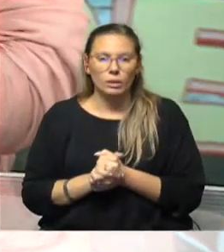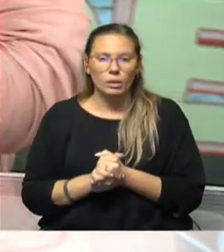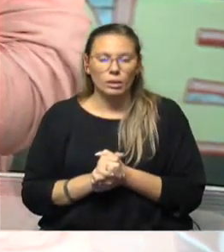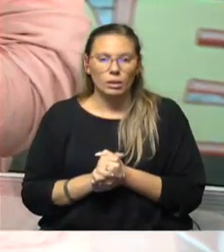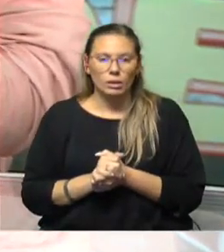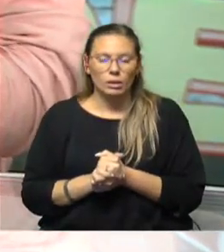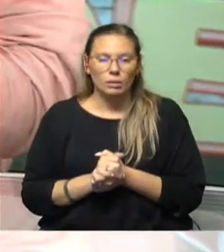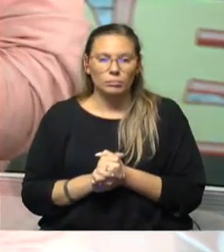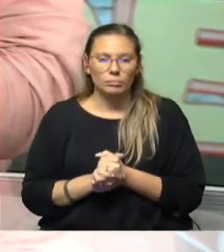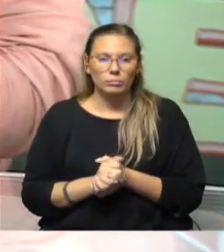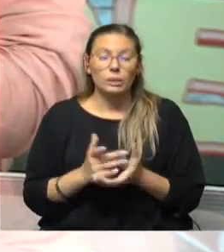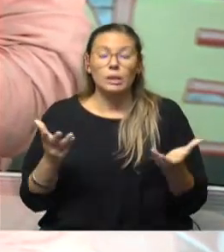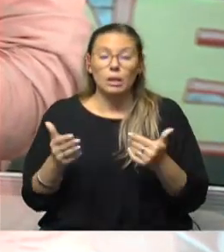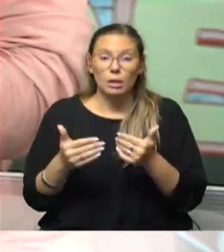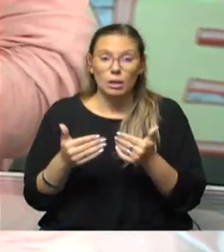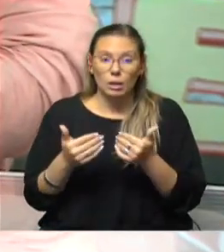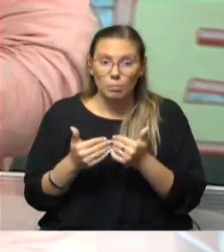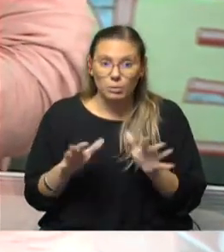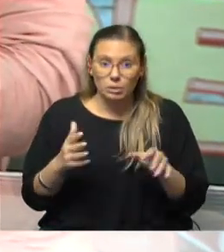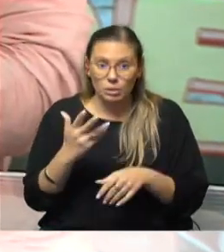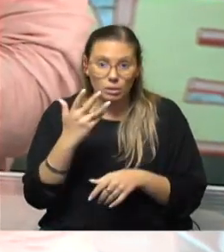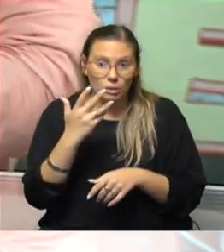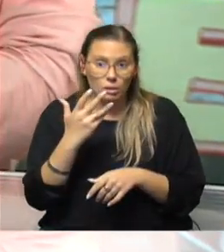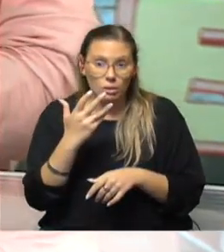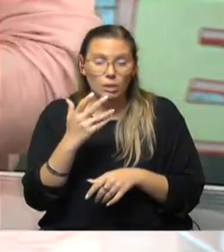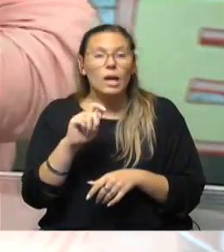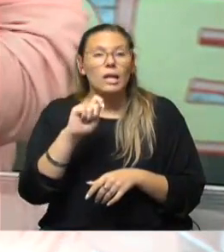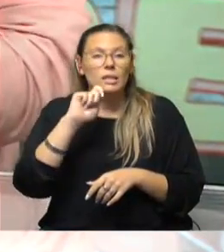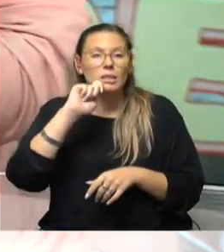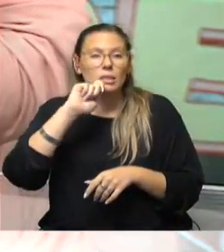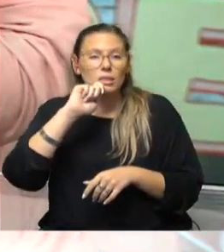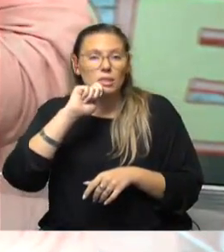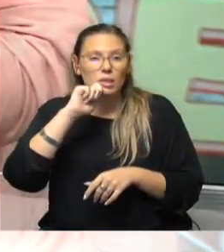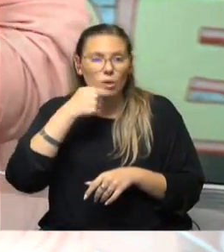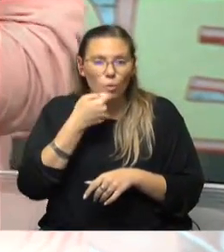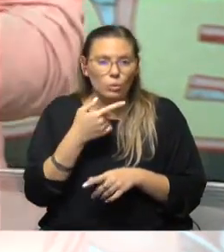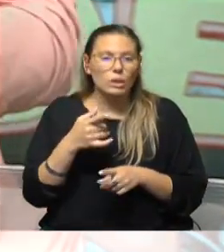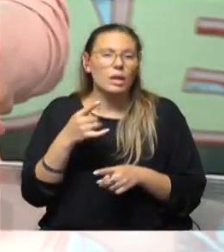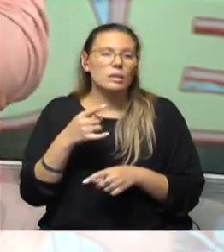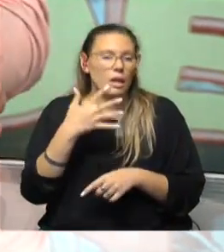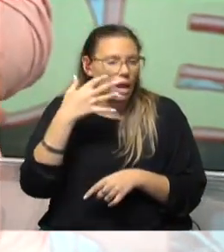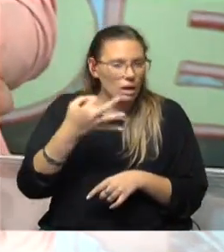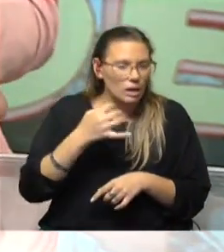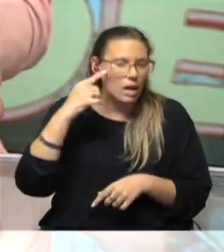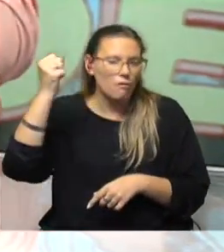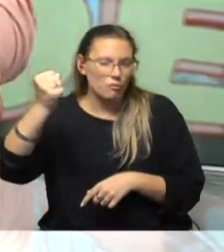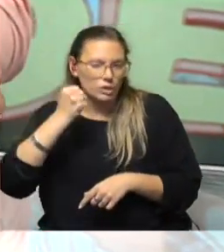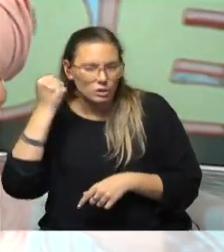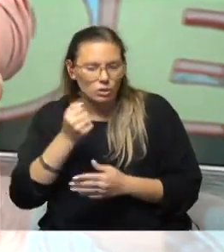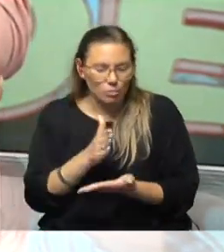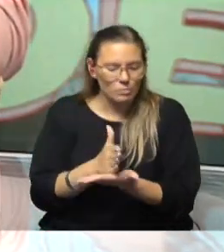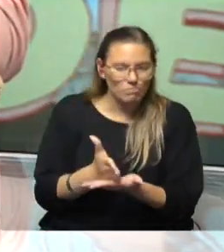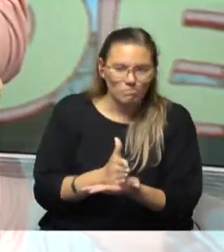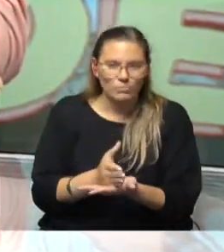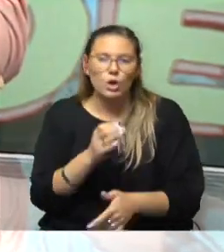como, desde el vamos, te gusta con, como estar en la línea entre la realidad y la ficción, ¿no? Es como es ese tipo de humor,